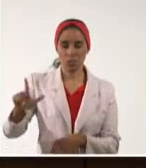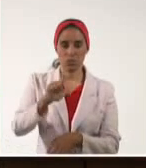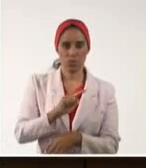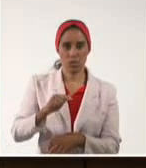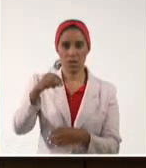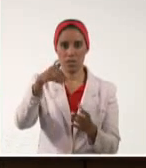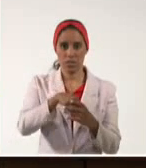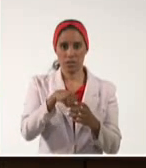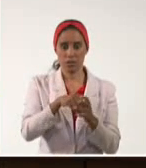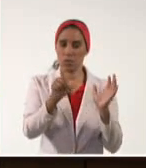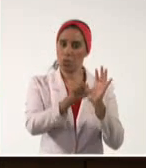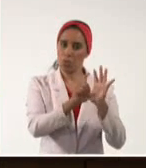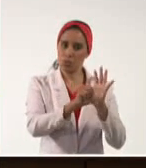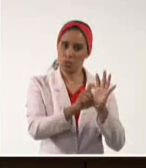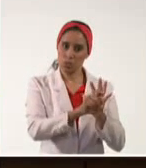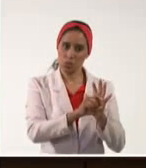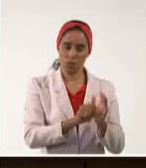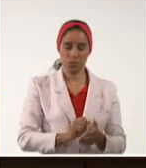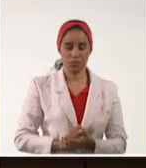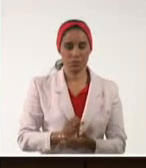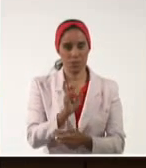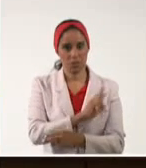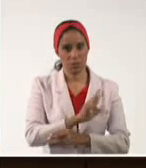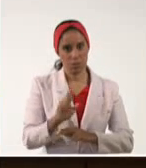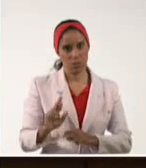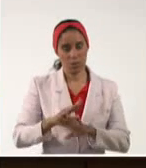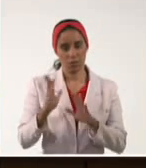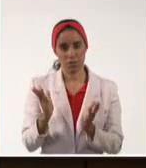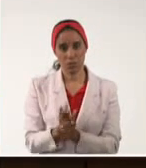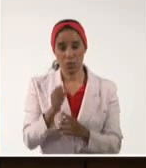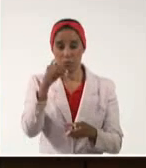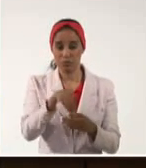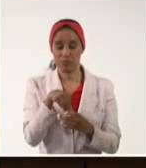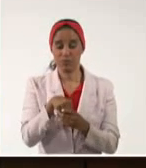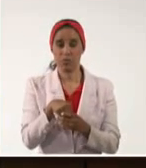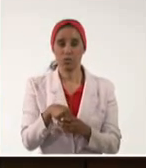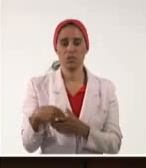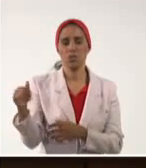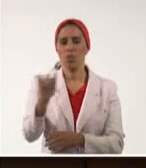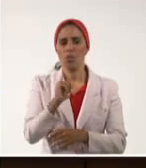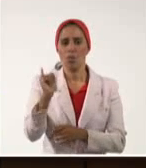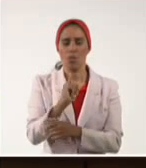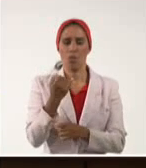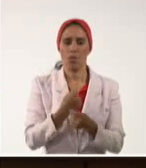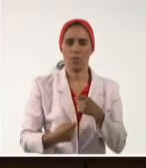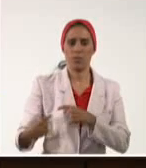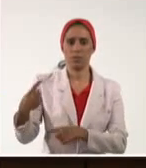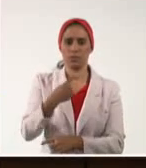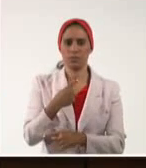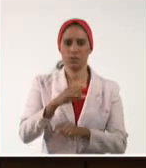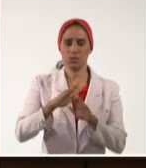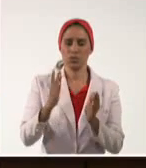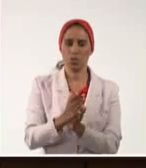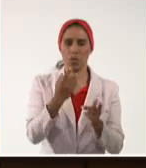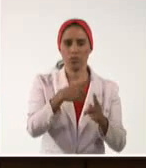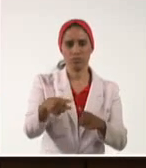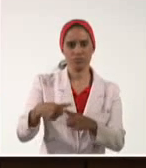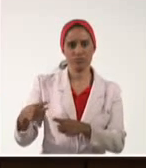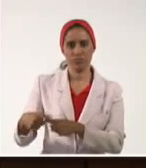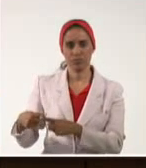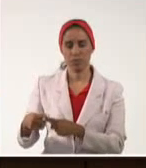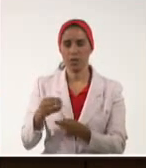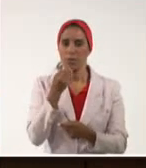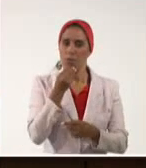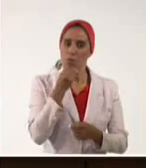Constitución de la República. En este sentido, se debe propiciar que cuenten con las condiciones para contribuir de la manera